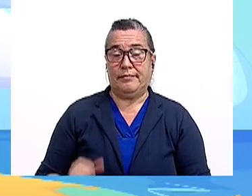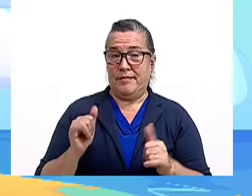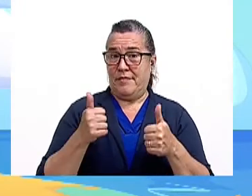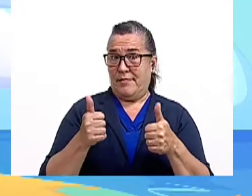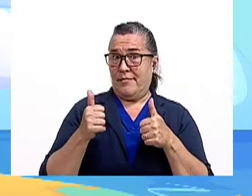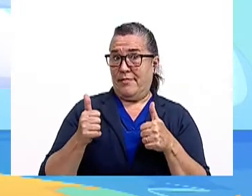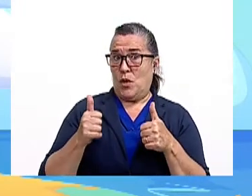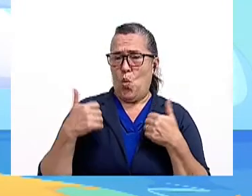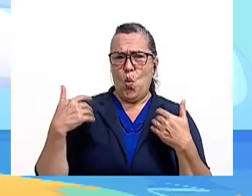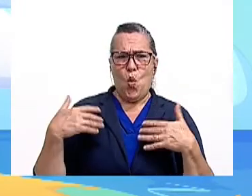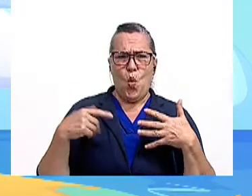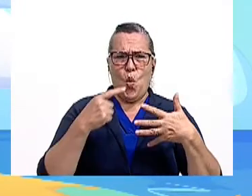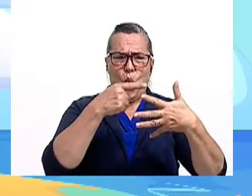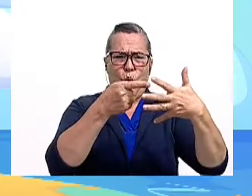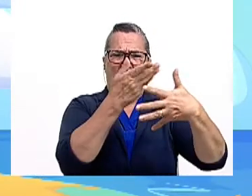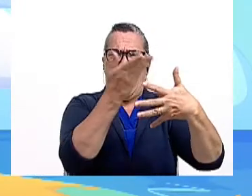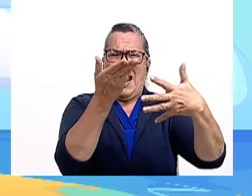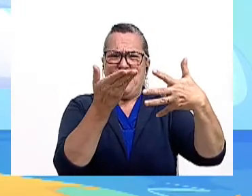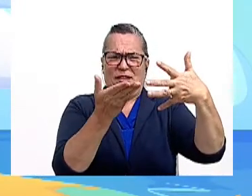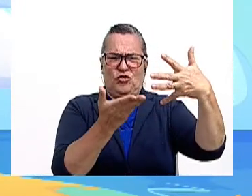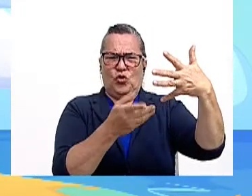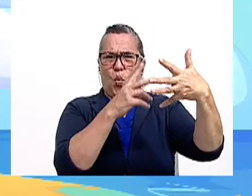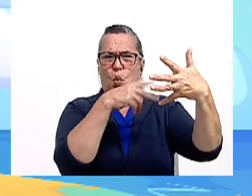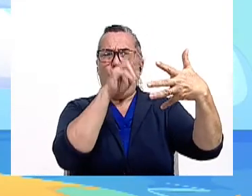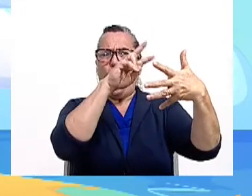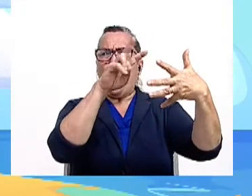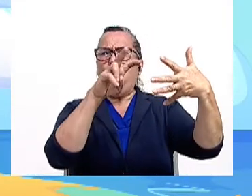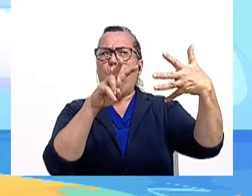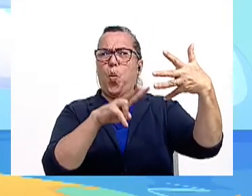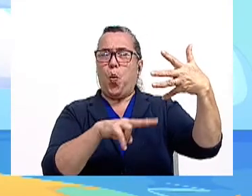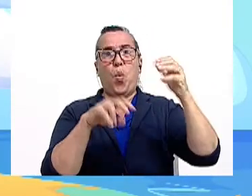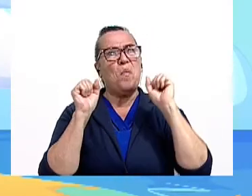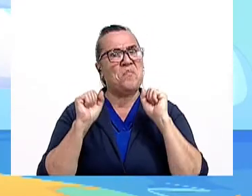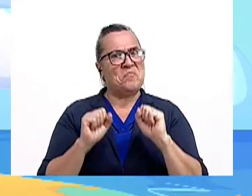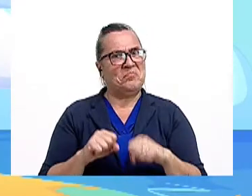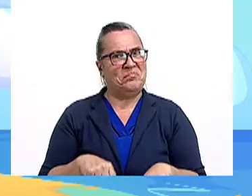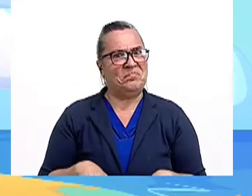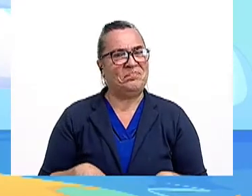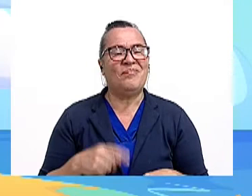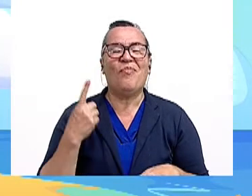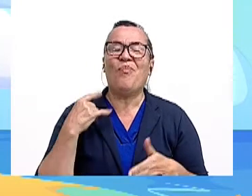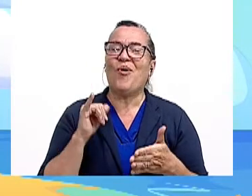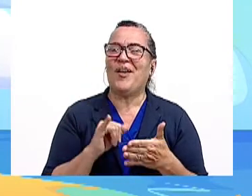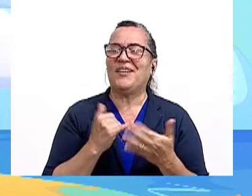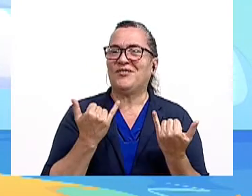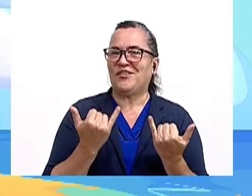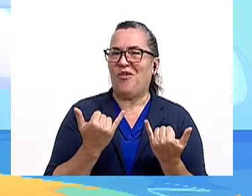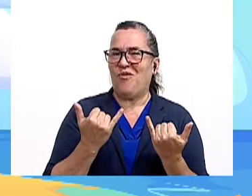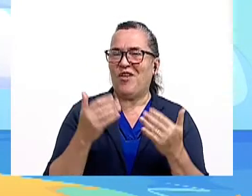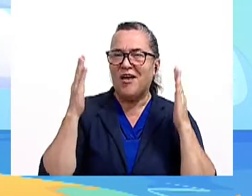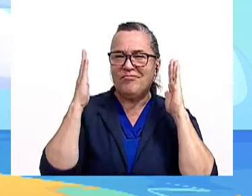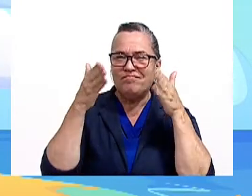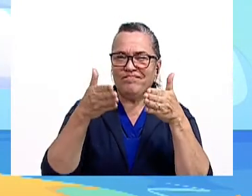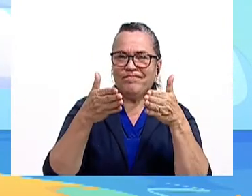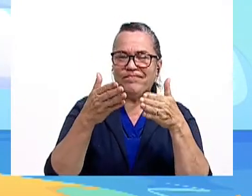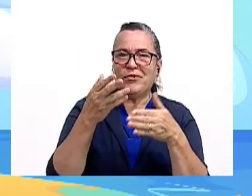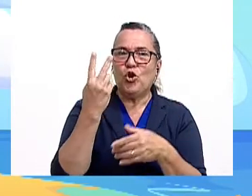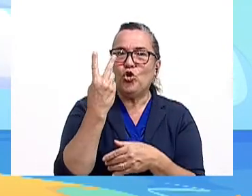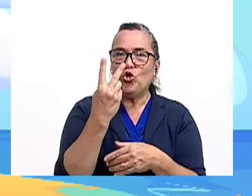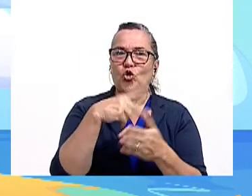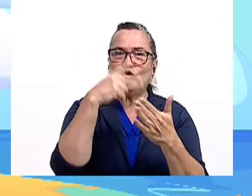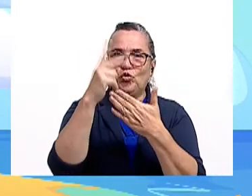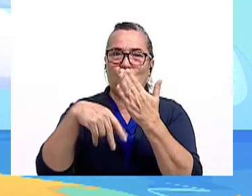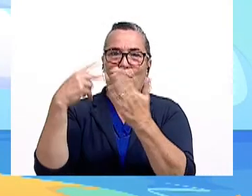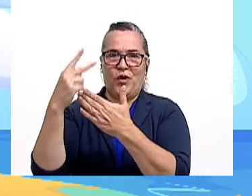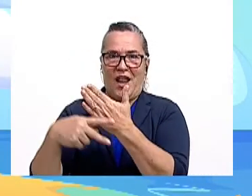Bueno, hay tantos elementos que podemos analizar sobre esta novela que por eso vamos a tener que dedicarle 2 programas,